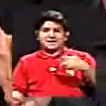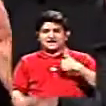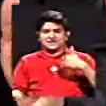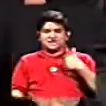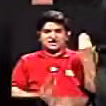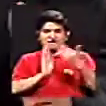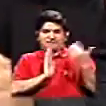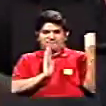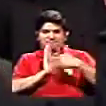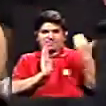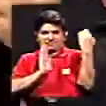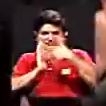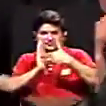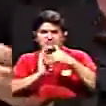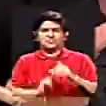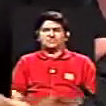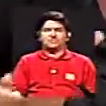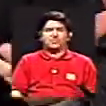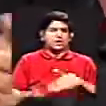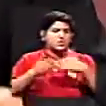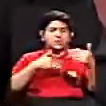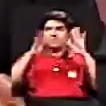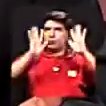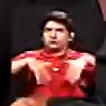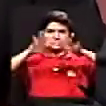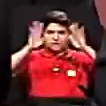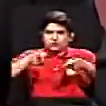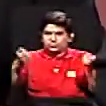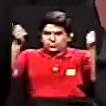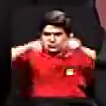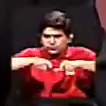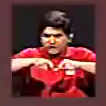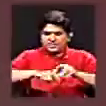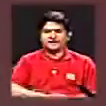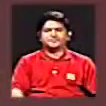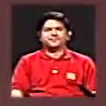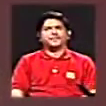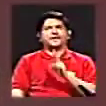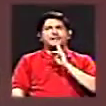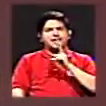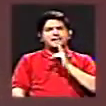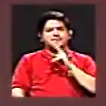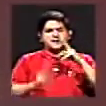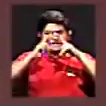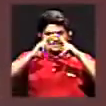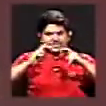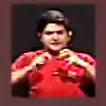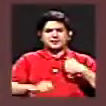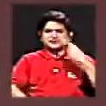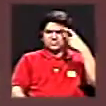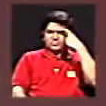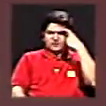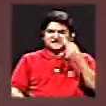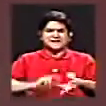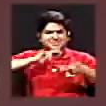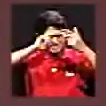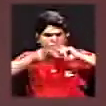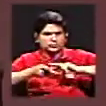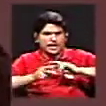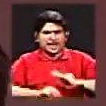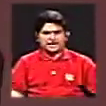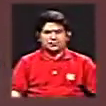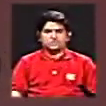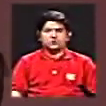un daño de estos con cualquier lluvia que ocurra. Sí, en realidad incluso el análisis uno pensaría debería ser al revés.